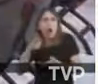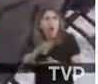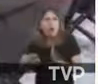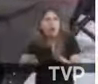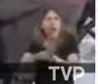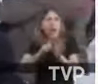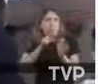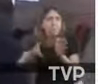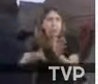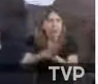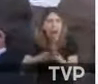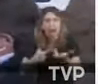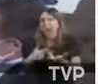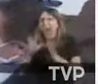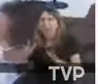arbitraria, odiosa.